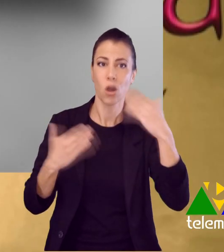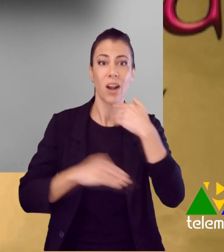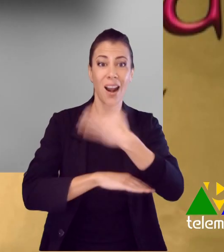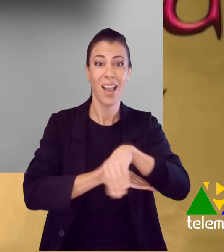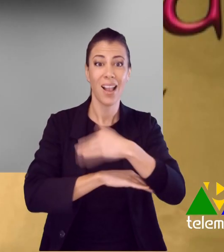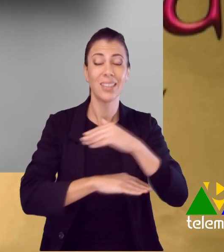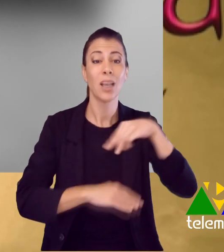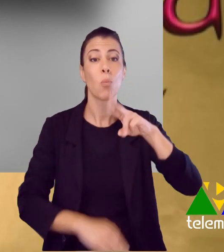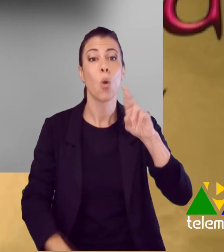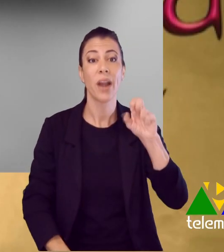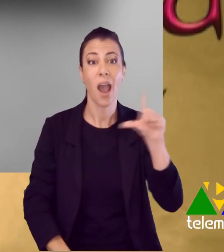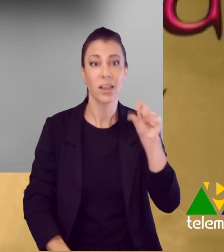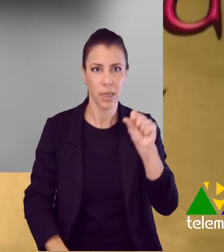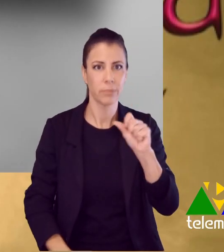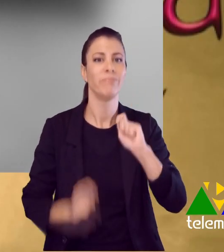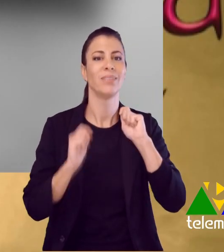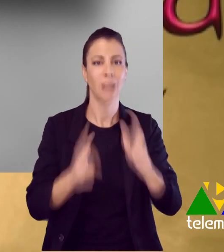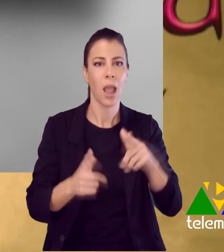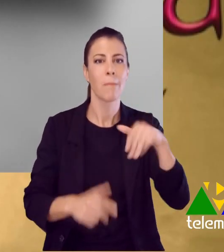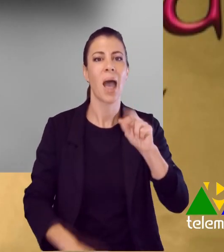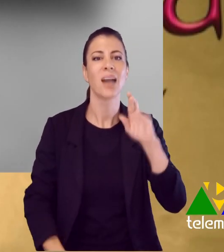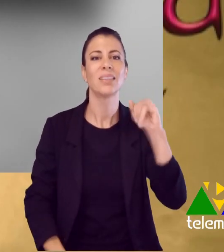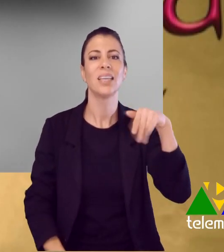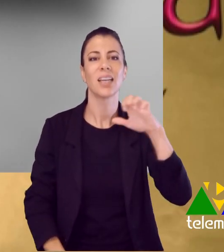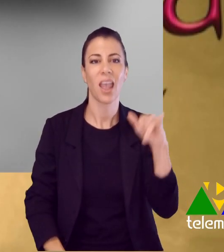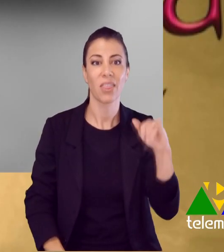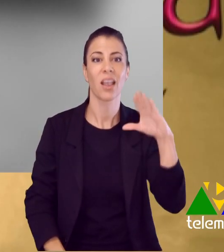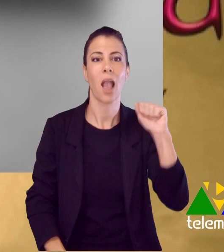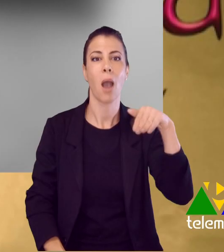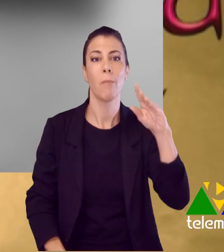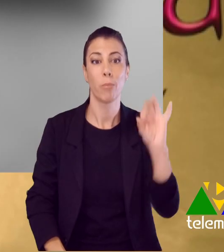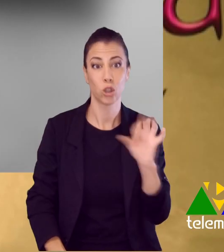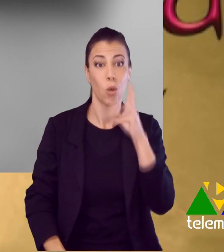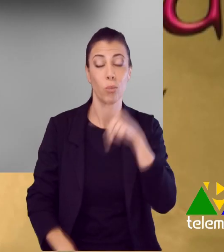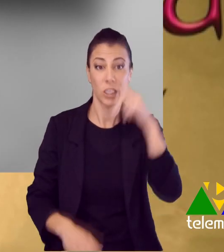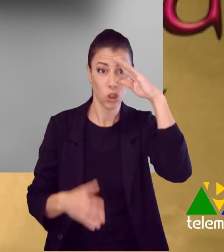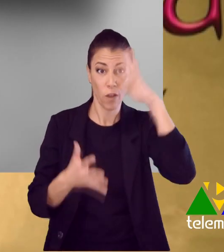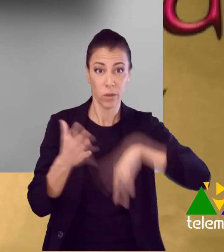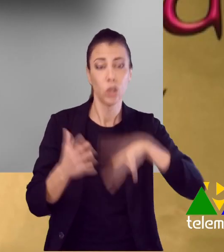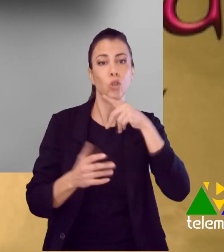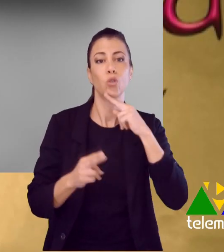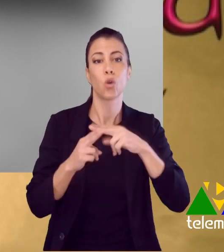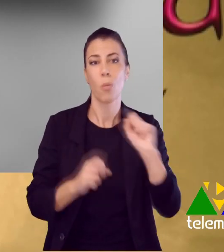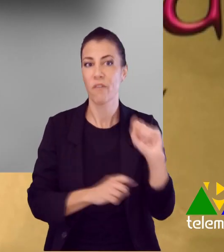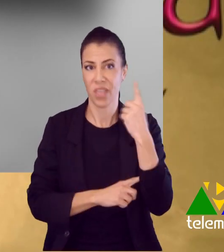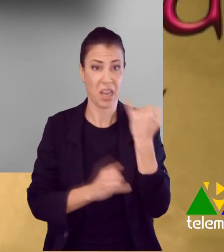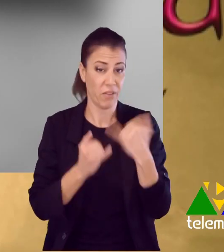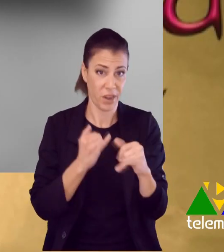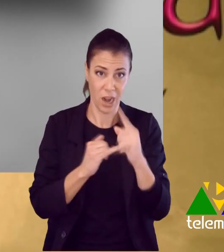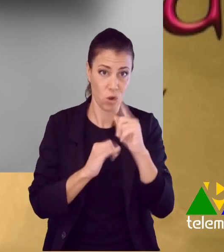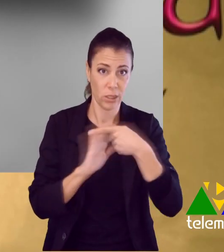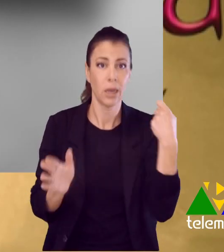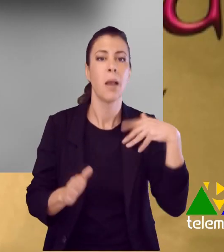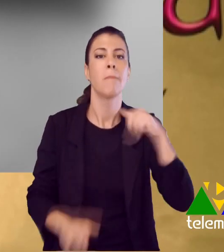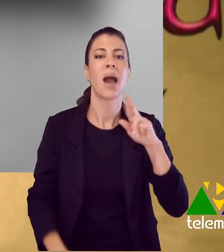de la Muralla a Martínez Campos. Ajá. Al general Martínez Campos, y por eso la calle catalana, su nombre oficial, que no se ha quitado, es